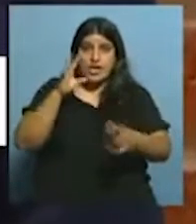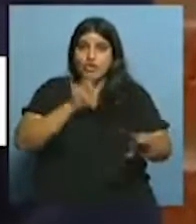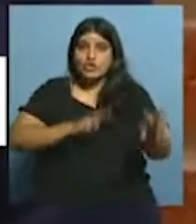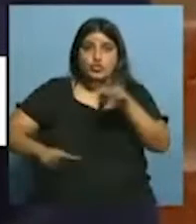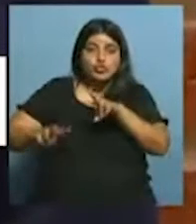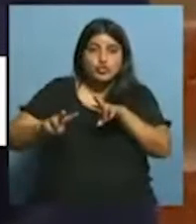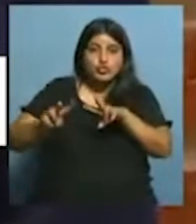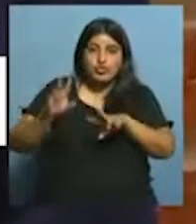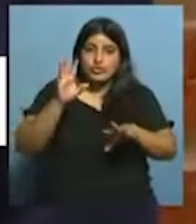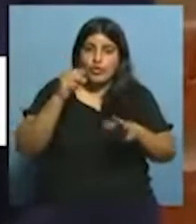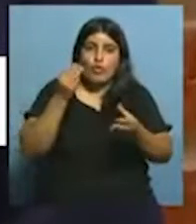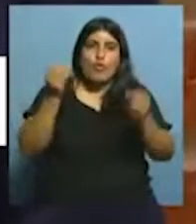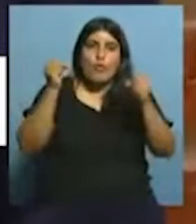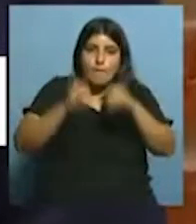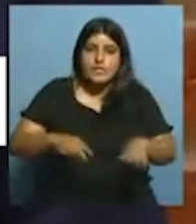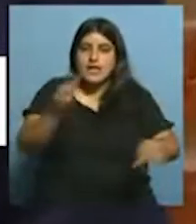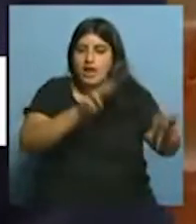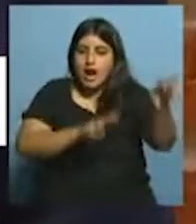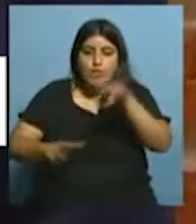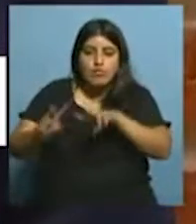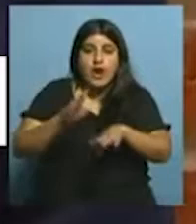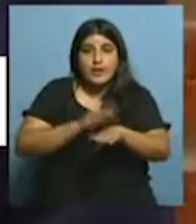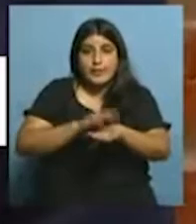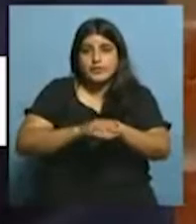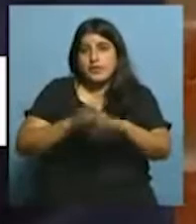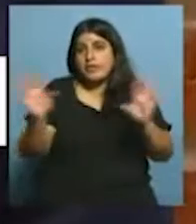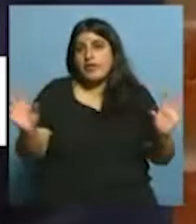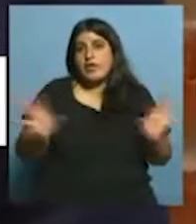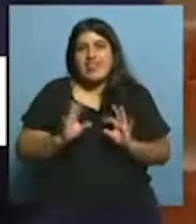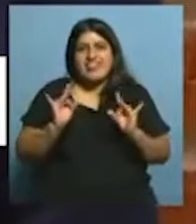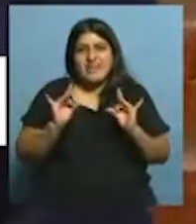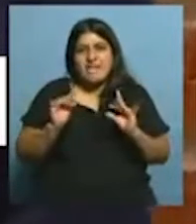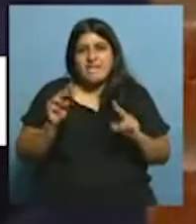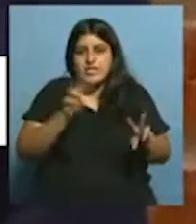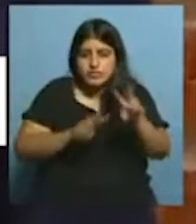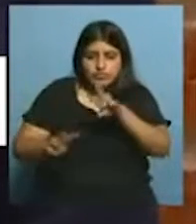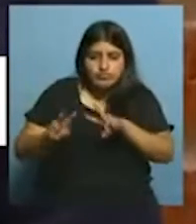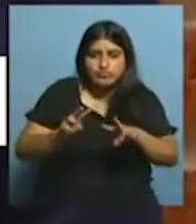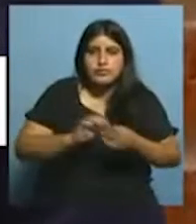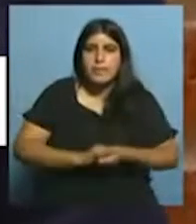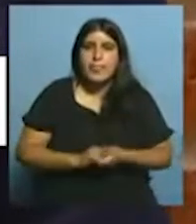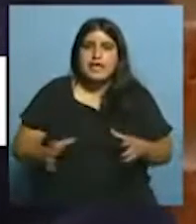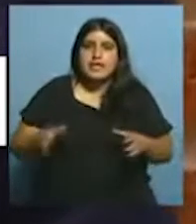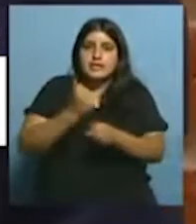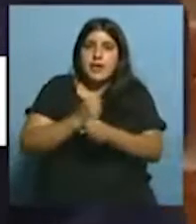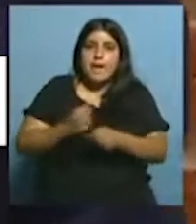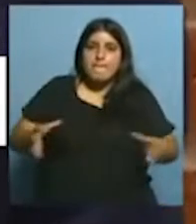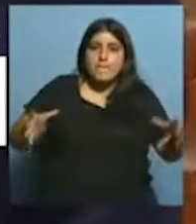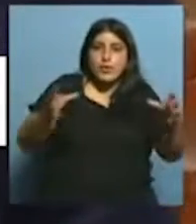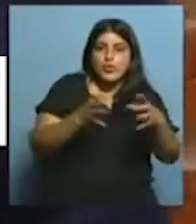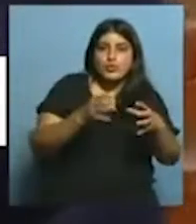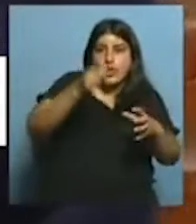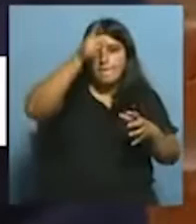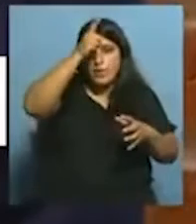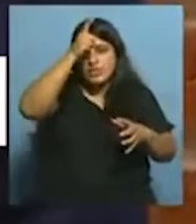todos los dispositivos que se tienen y interactuamos y trabajamos en forma conjunta con todos los cuerpos de la